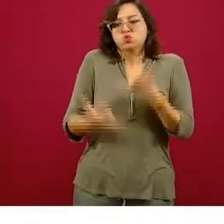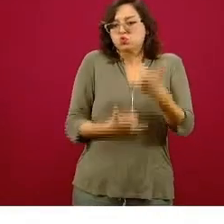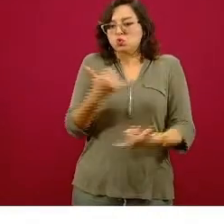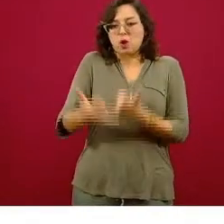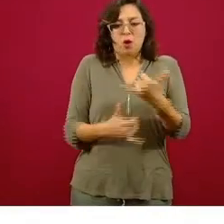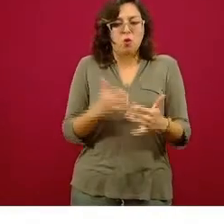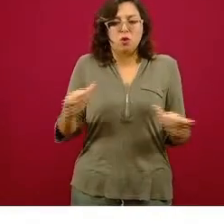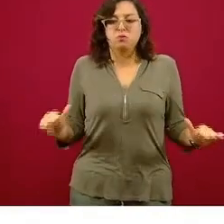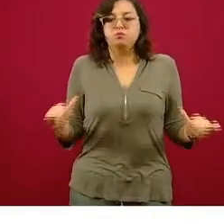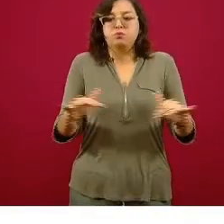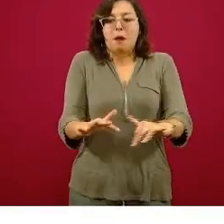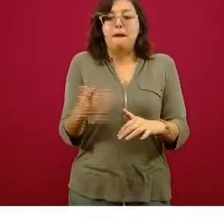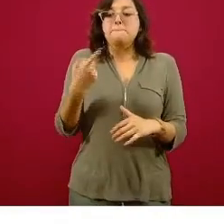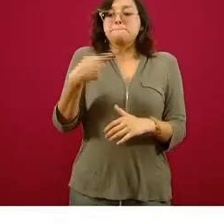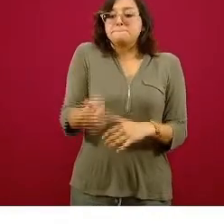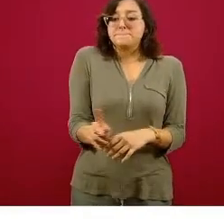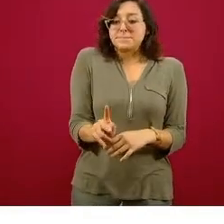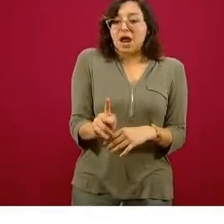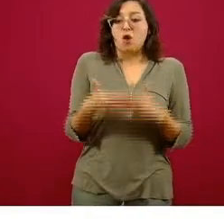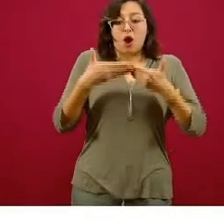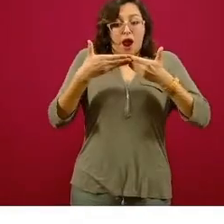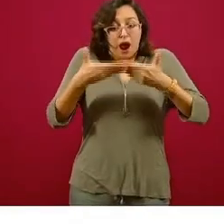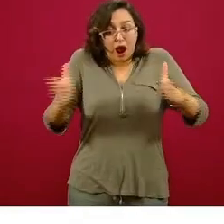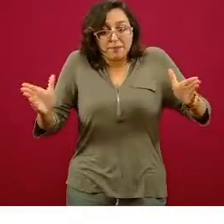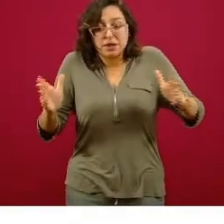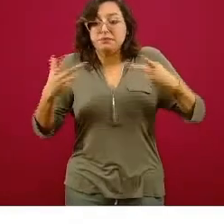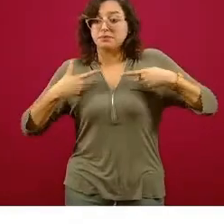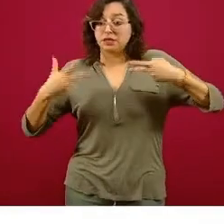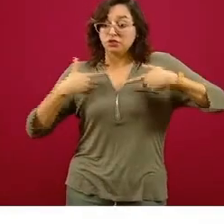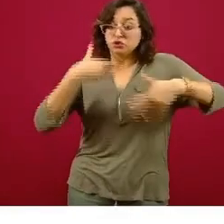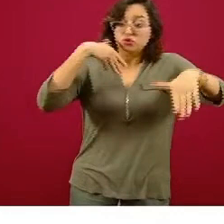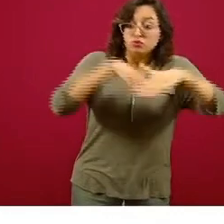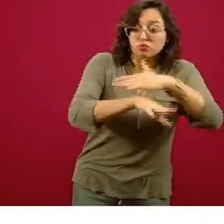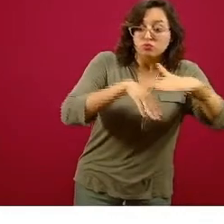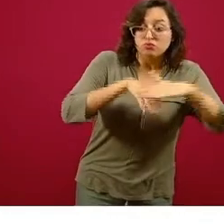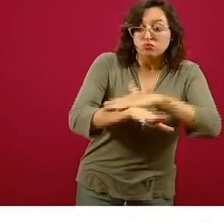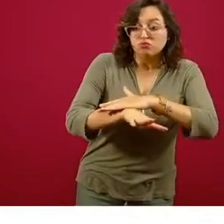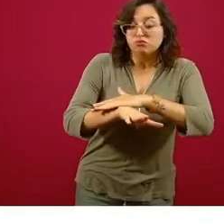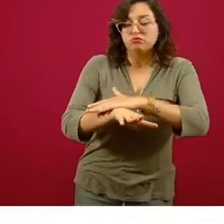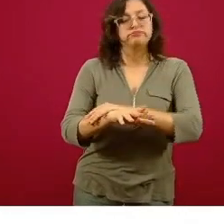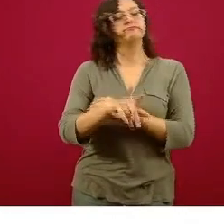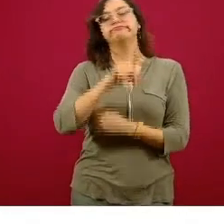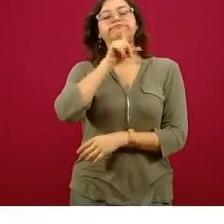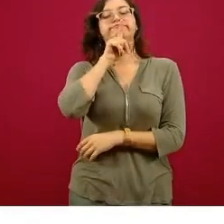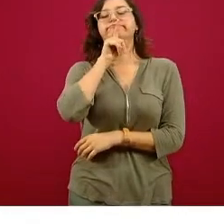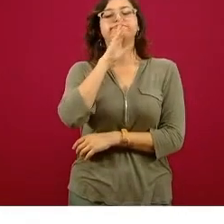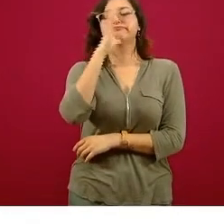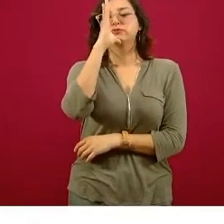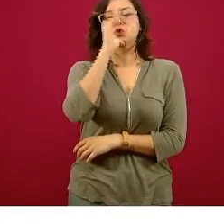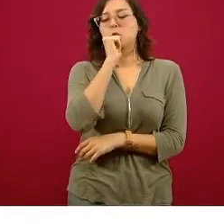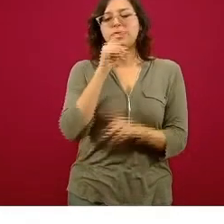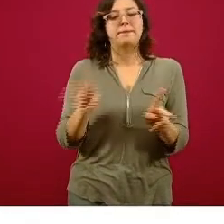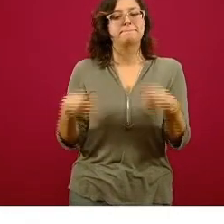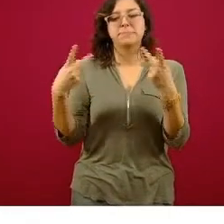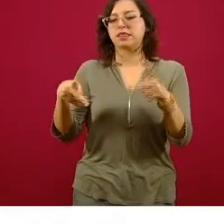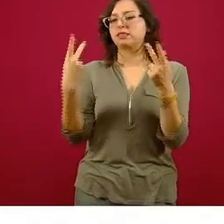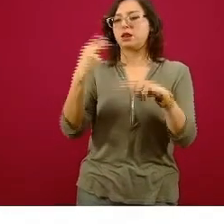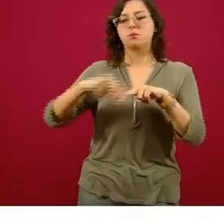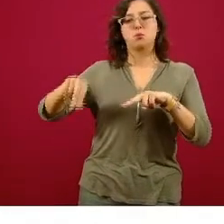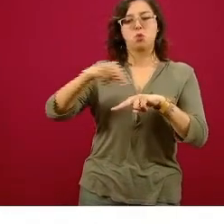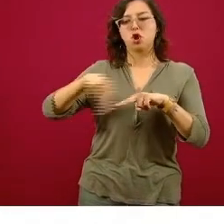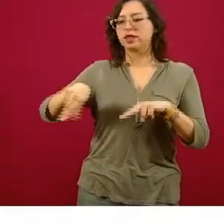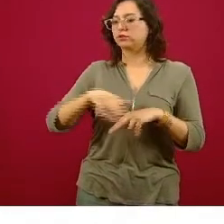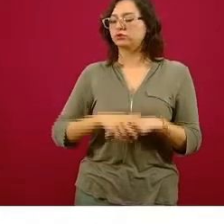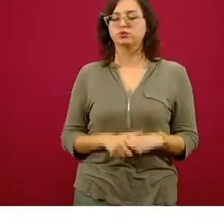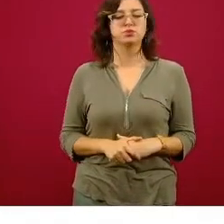pero todavía no pueden abrir la taquilla o la venta lógicamente de